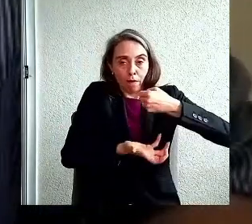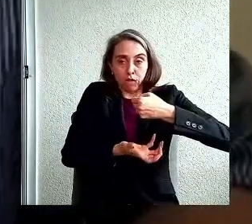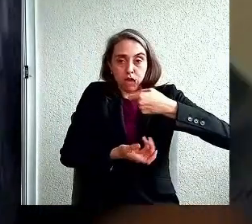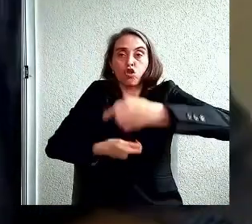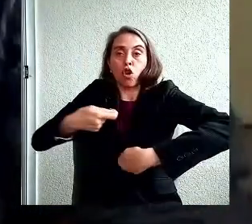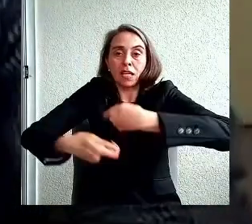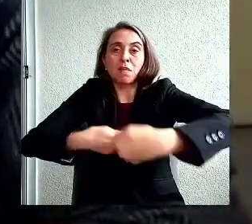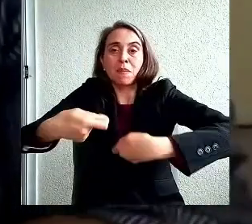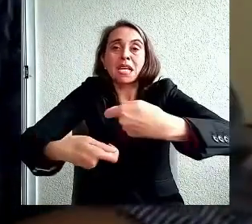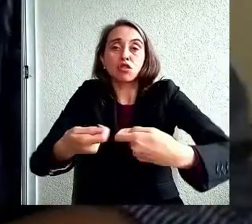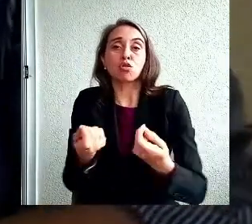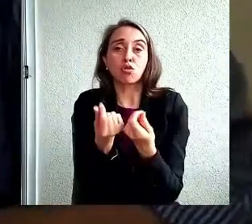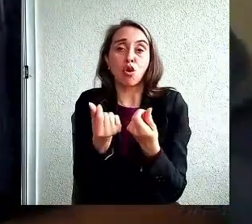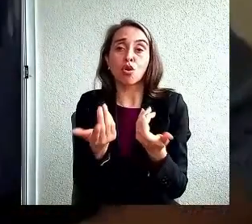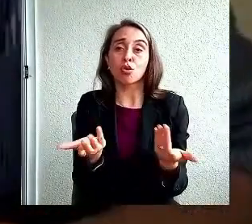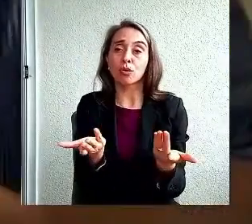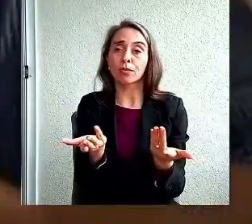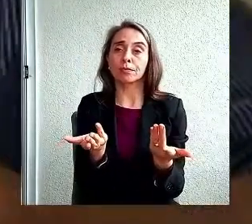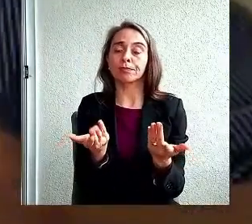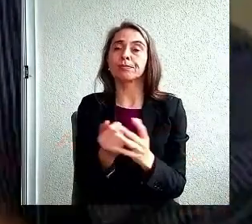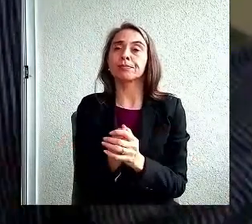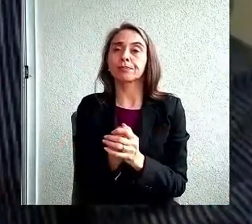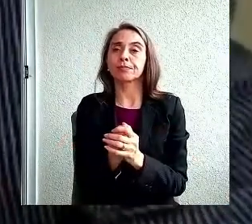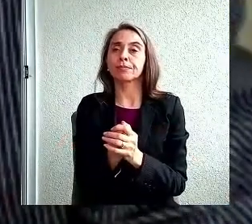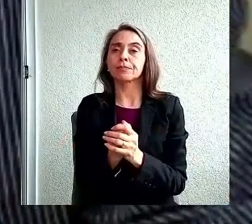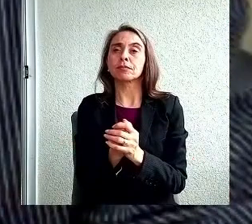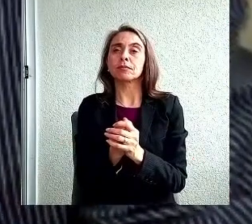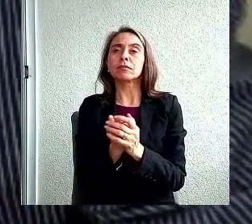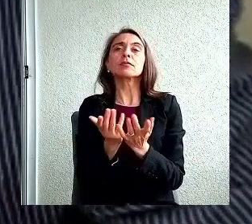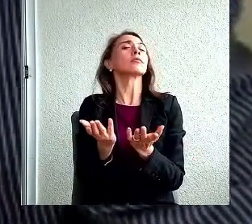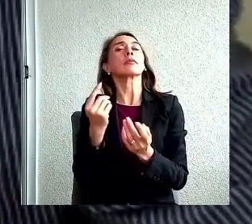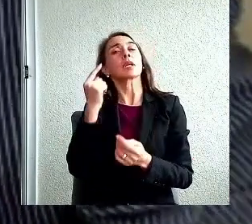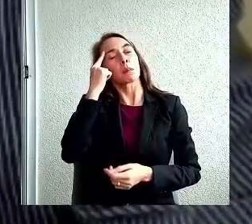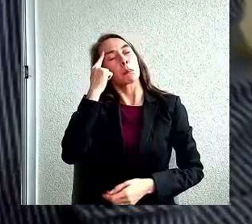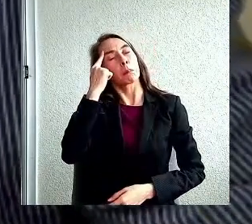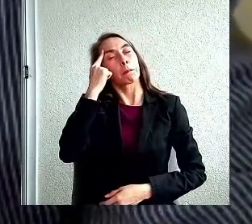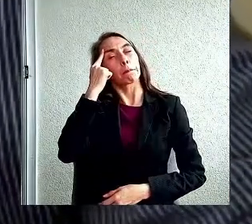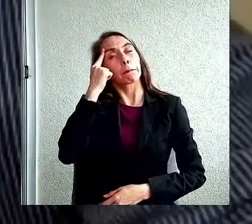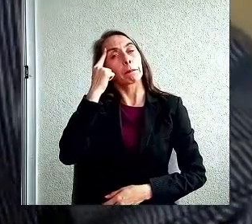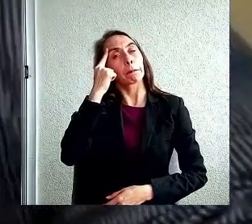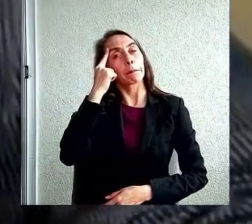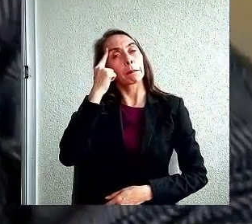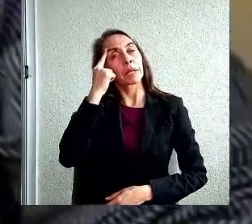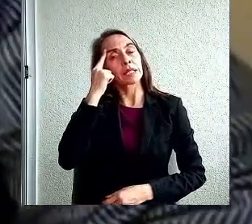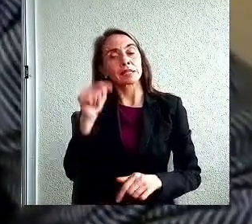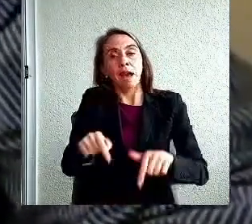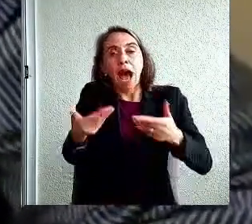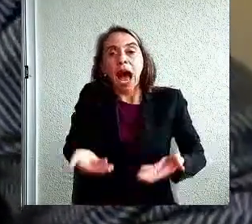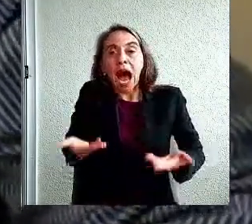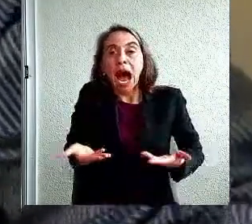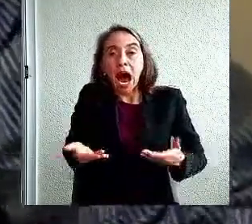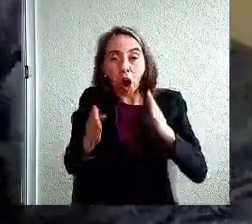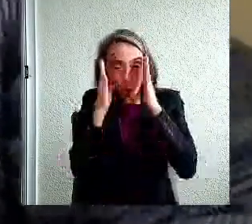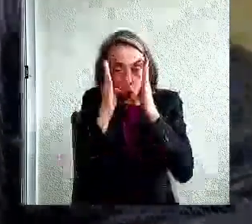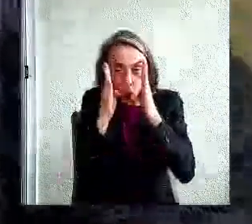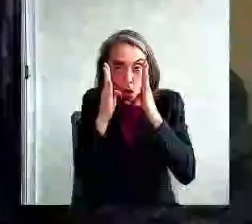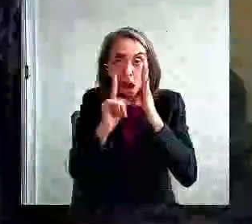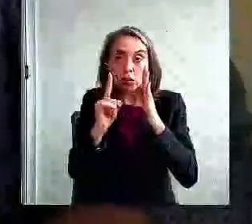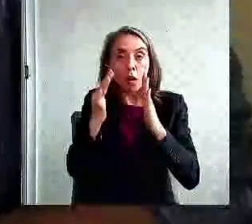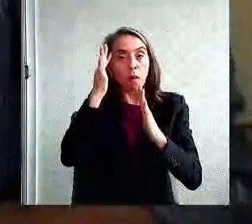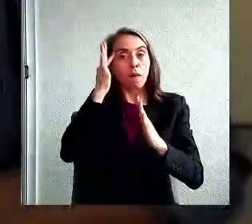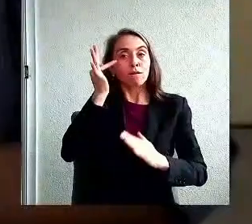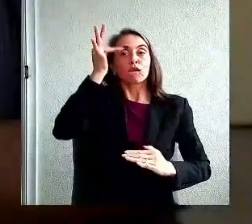de pensar no solamente en el momento actual, sino que en las próximas generaciones. Ese es un poco